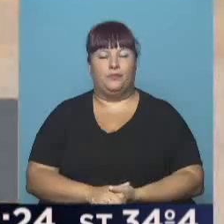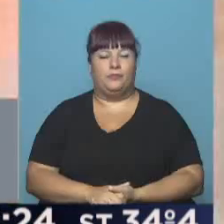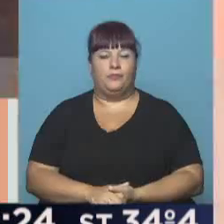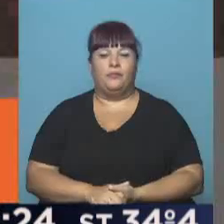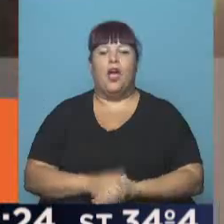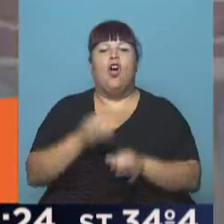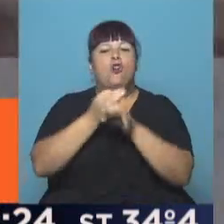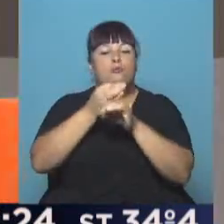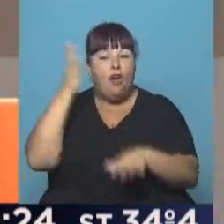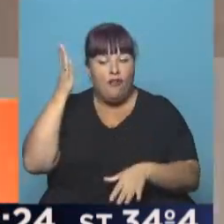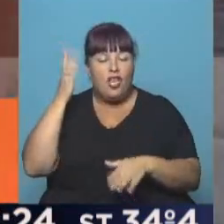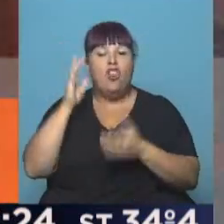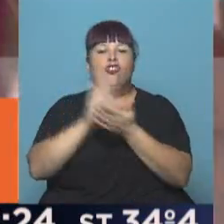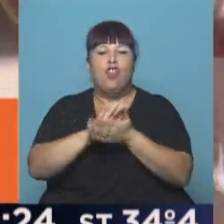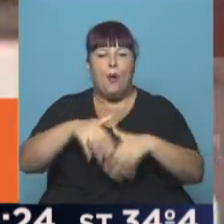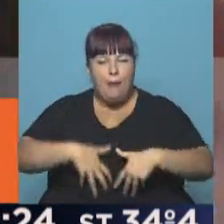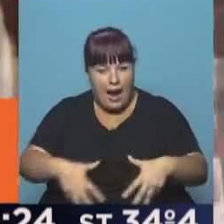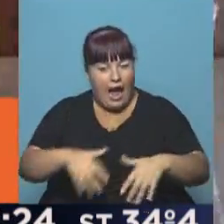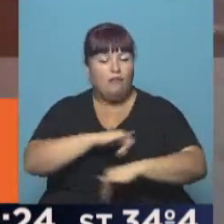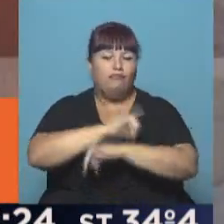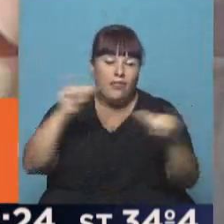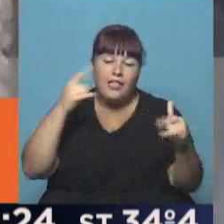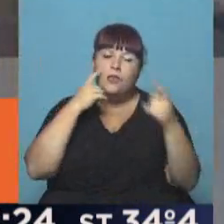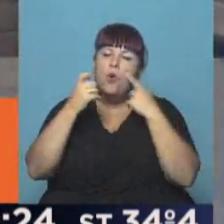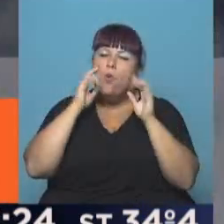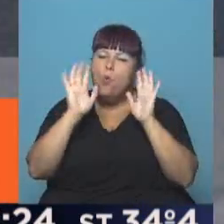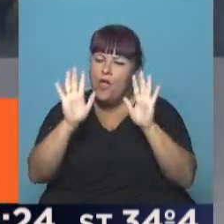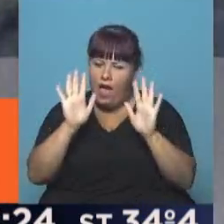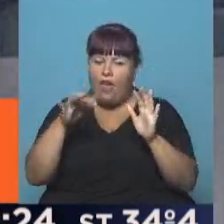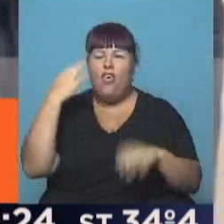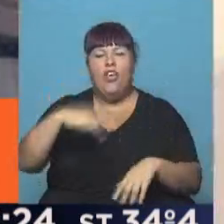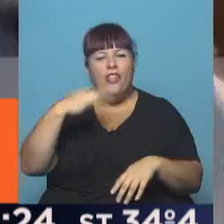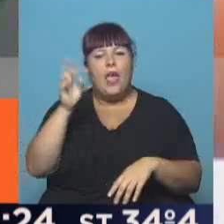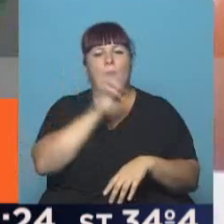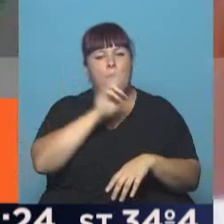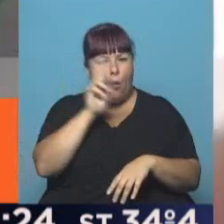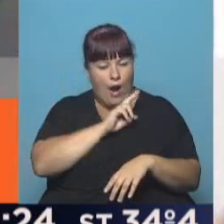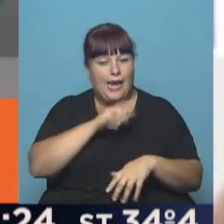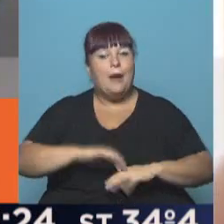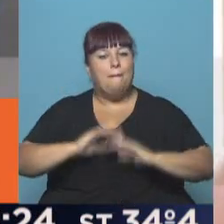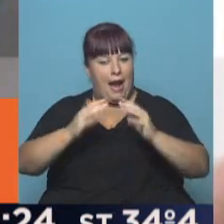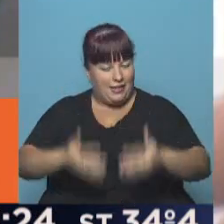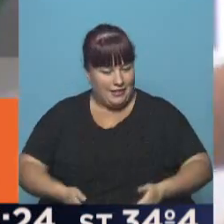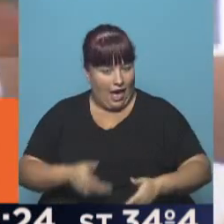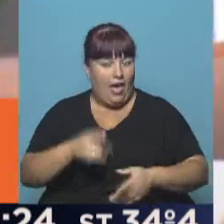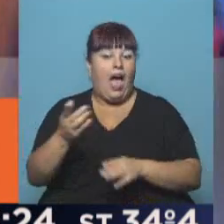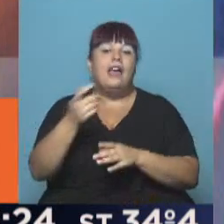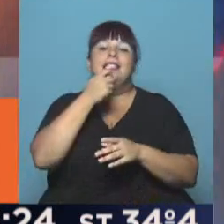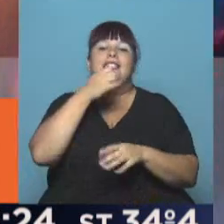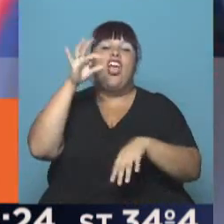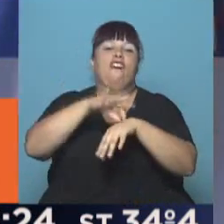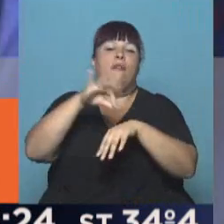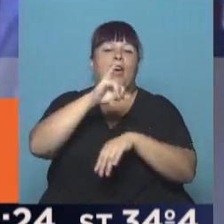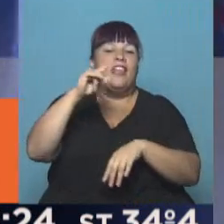especialistas en reproducción advierten las precauciones que deben tomar las mujeres embarazadas ante la enfermedad